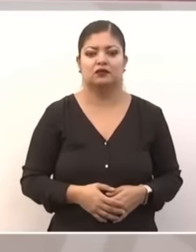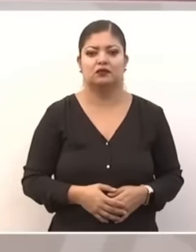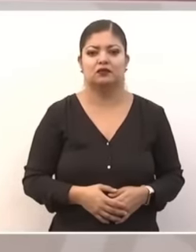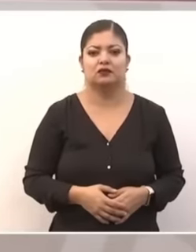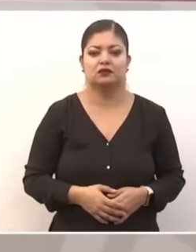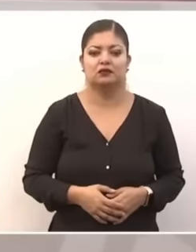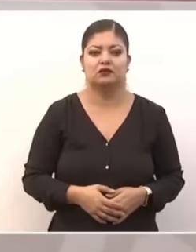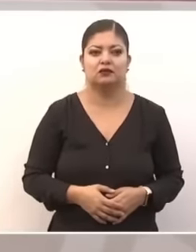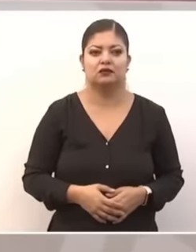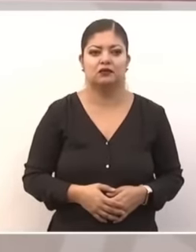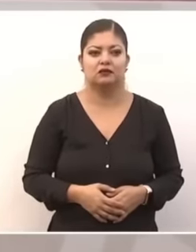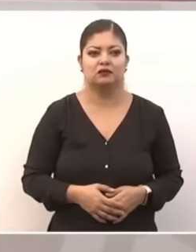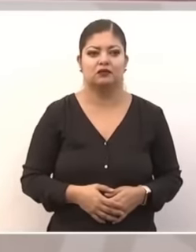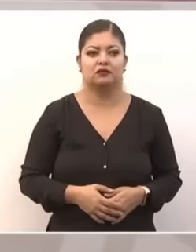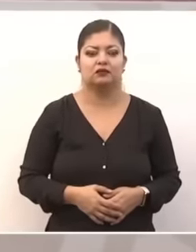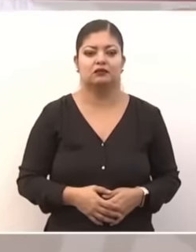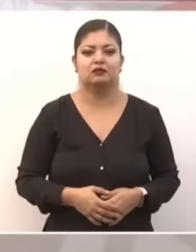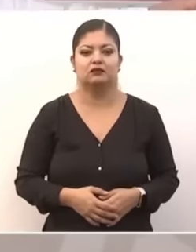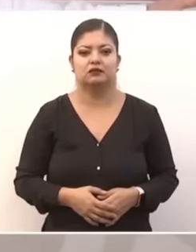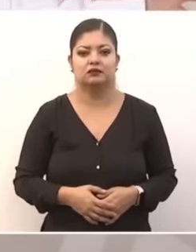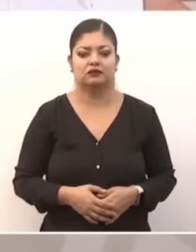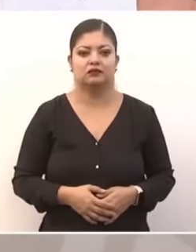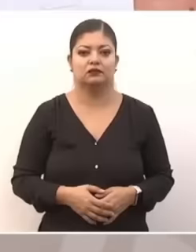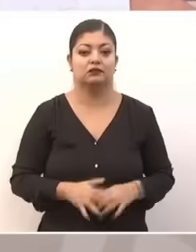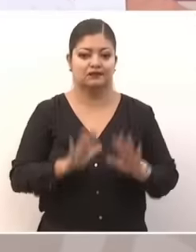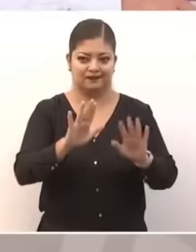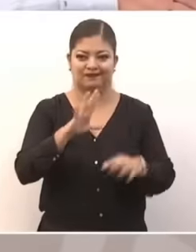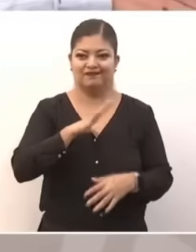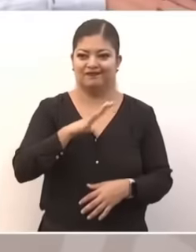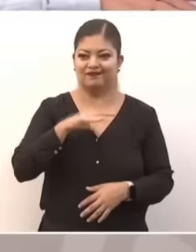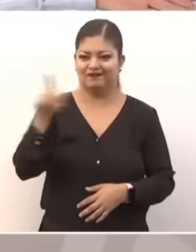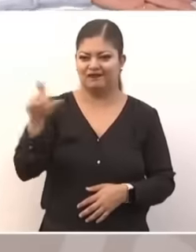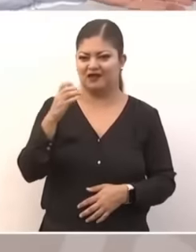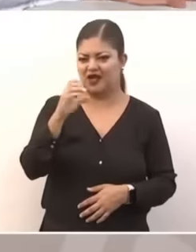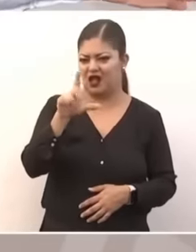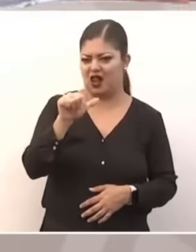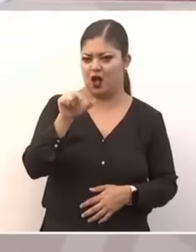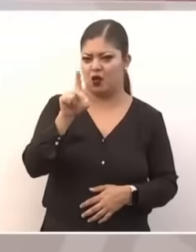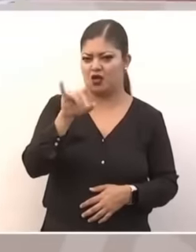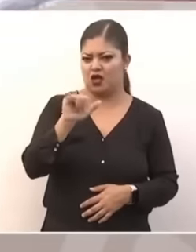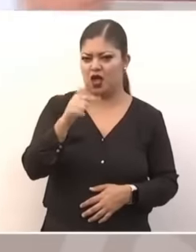Fíjense, aquí está Claudia Gómez,